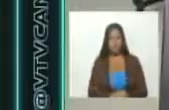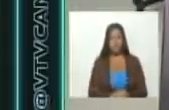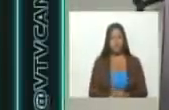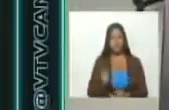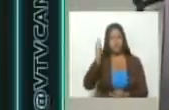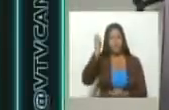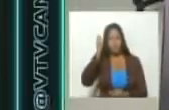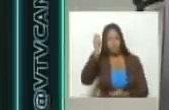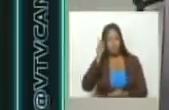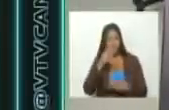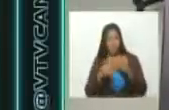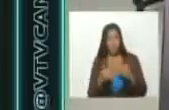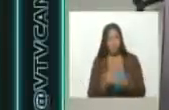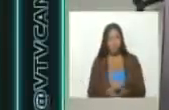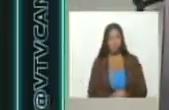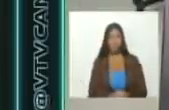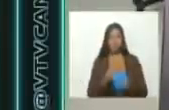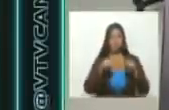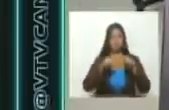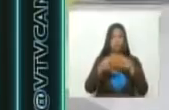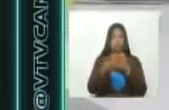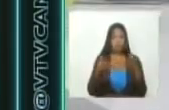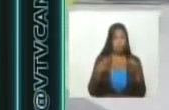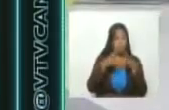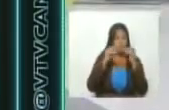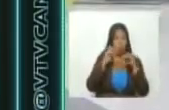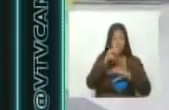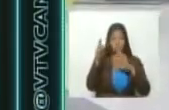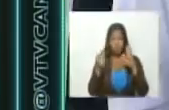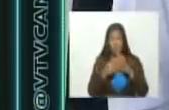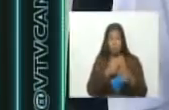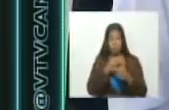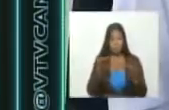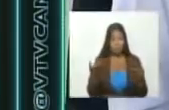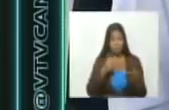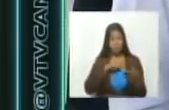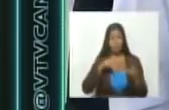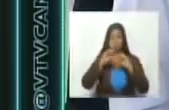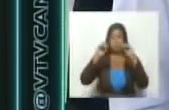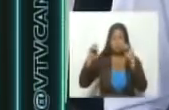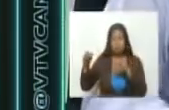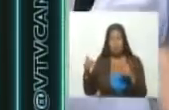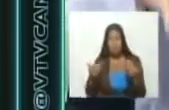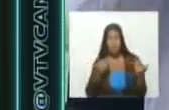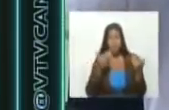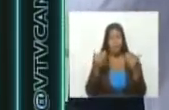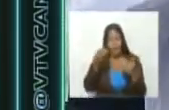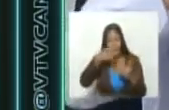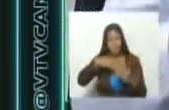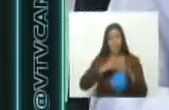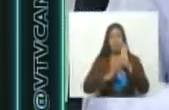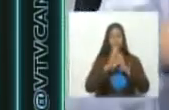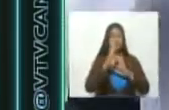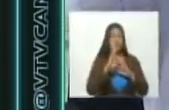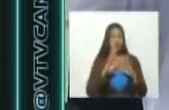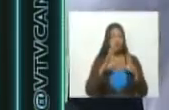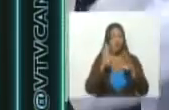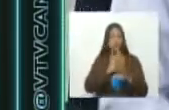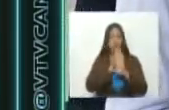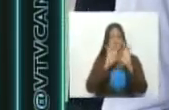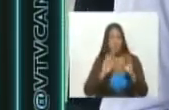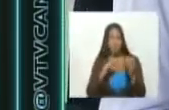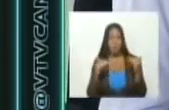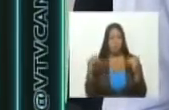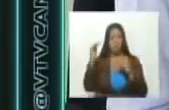diputados legislativos. Sí, todo, todo, absolutamente todo. Estamos convocando al pueblo para que ascienda a un